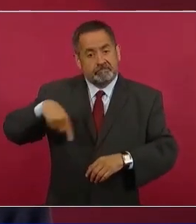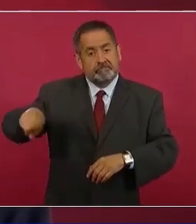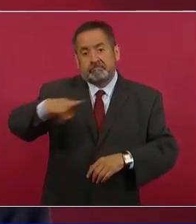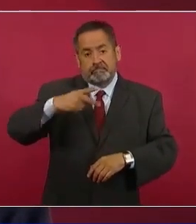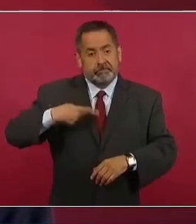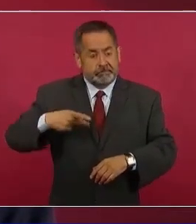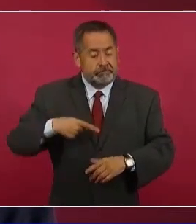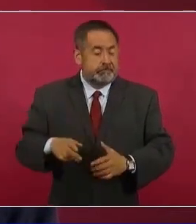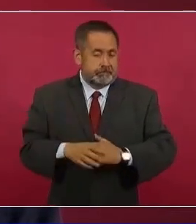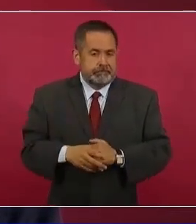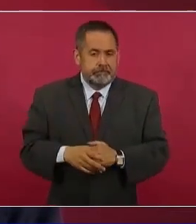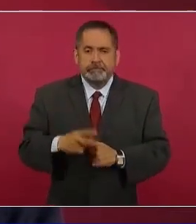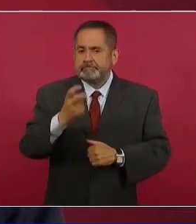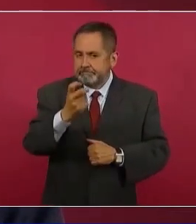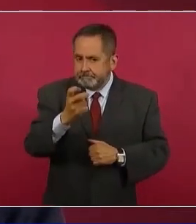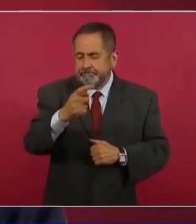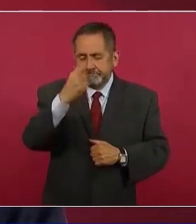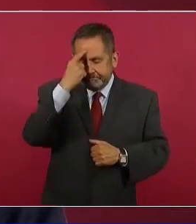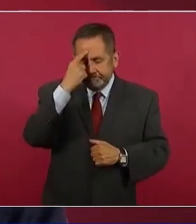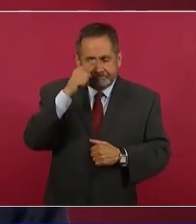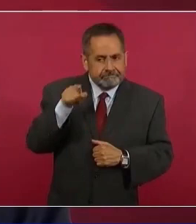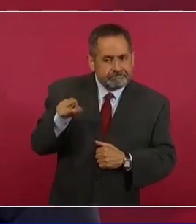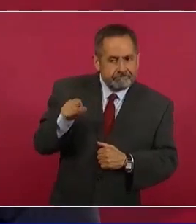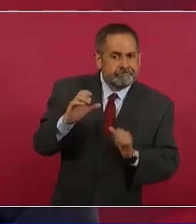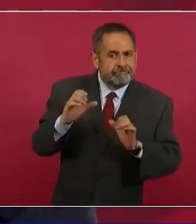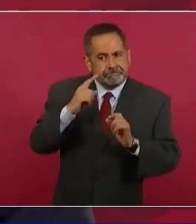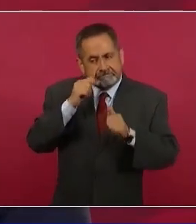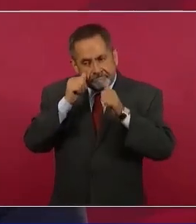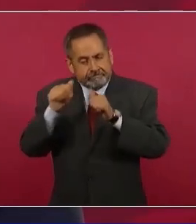Y eso es lo que nos debe de interesar.